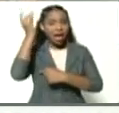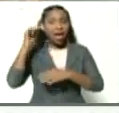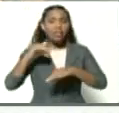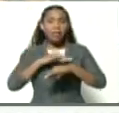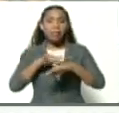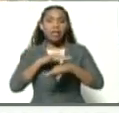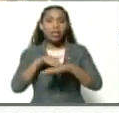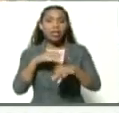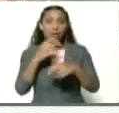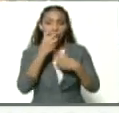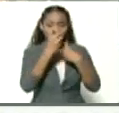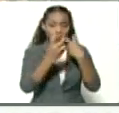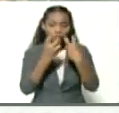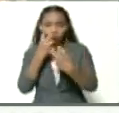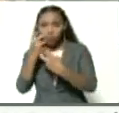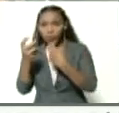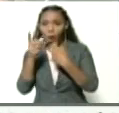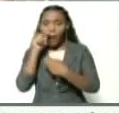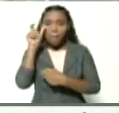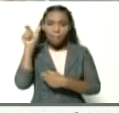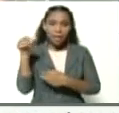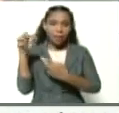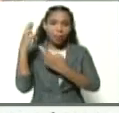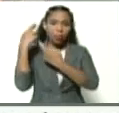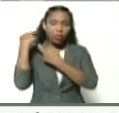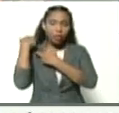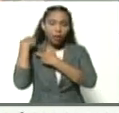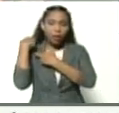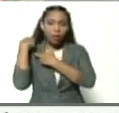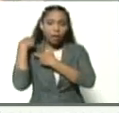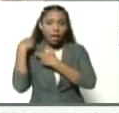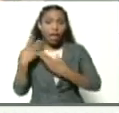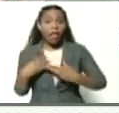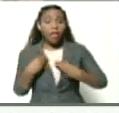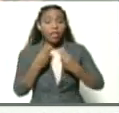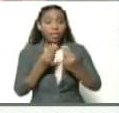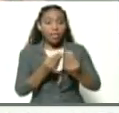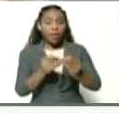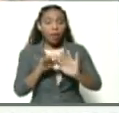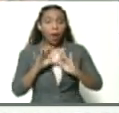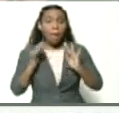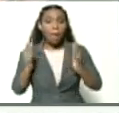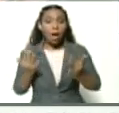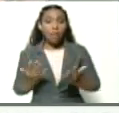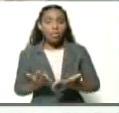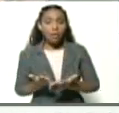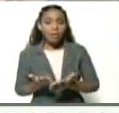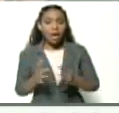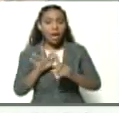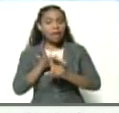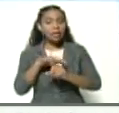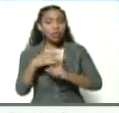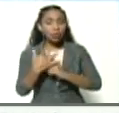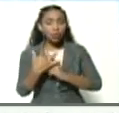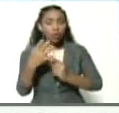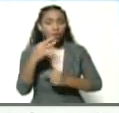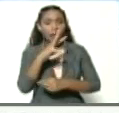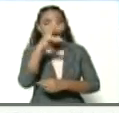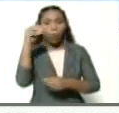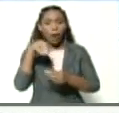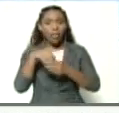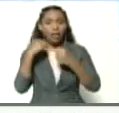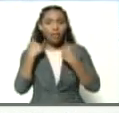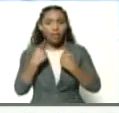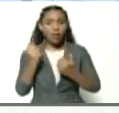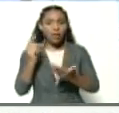ministro de Turismo, Ali Padrón, dado la pandemia y la situación de la cuarentena radical,